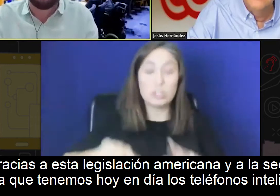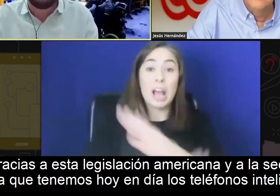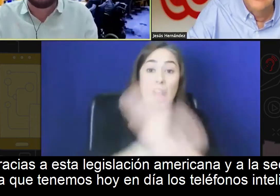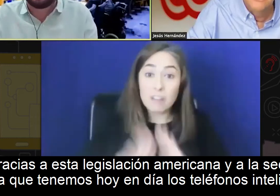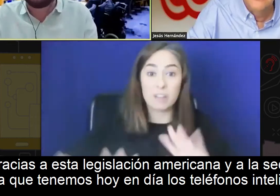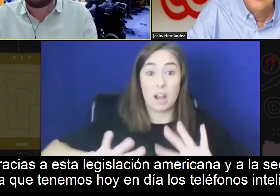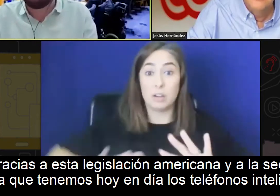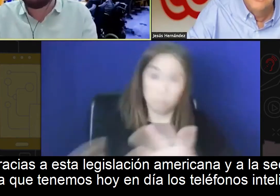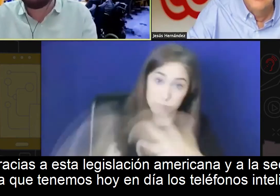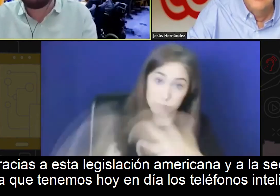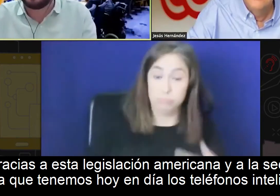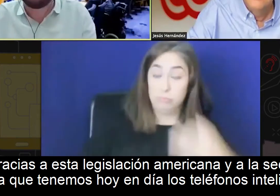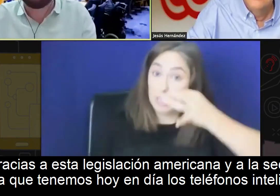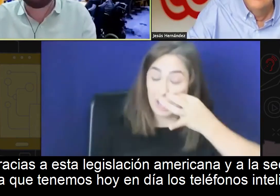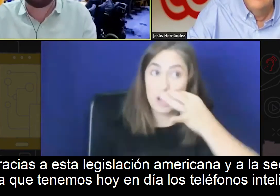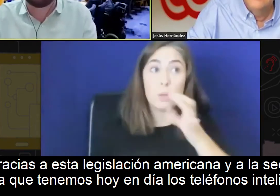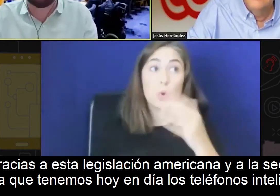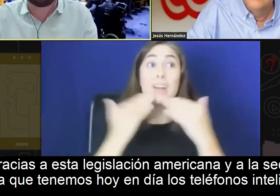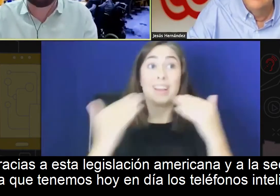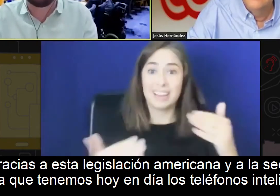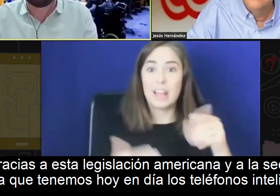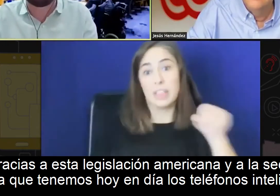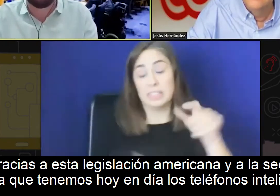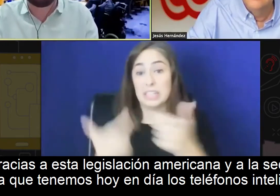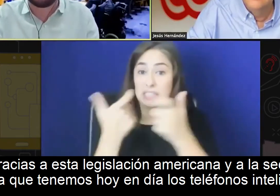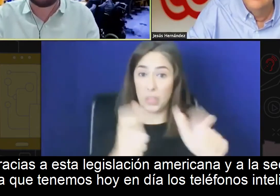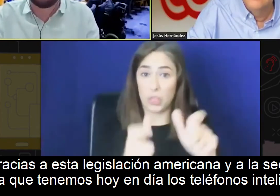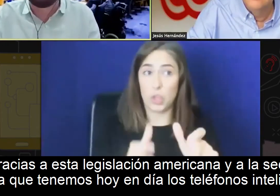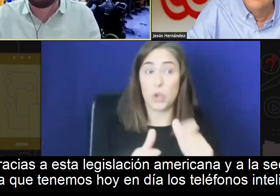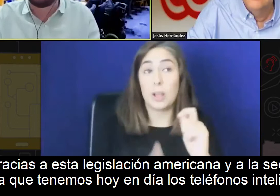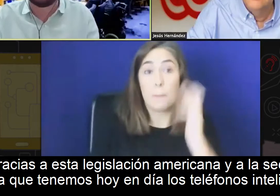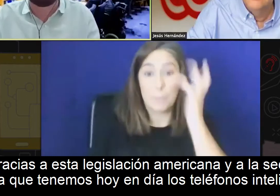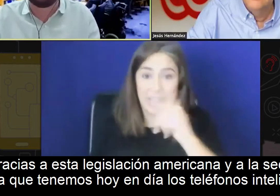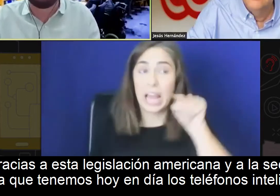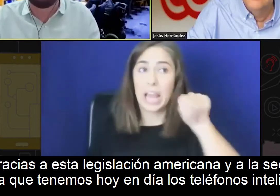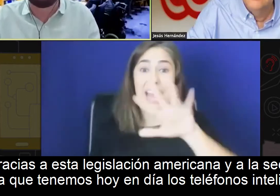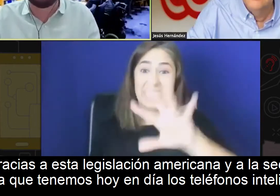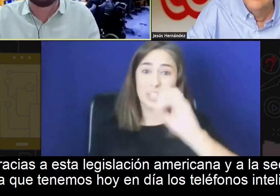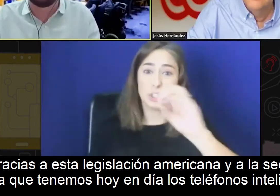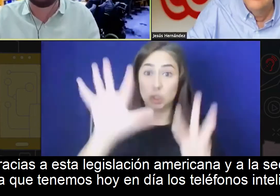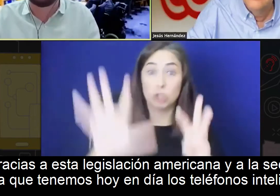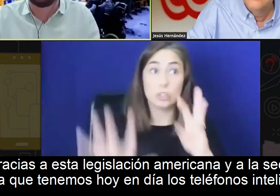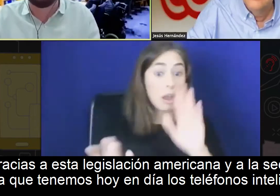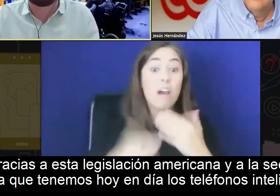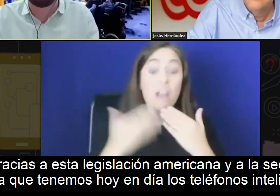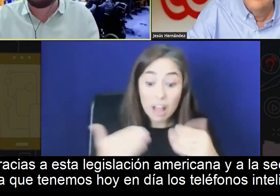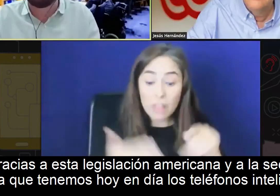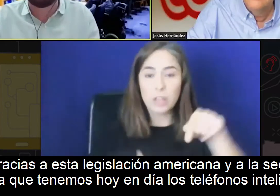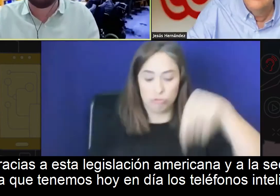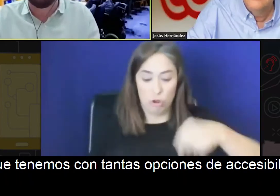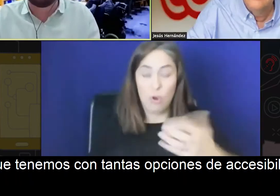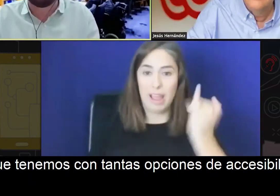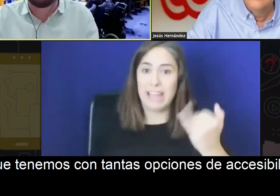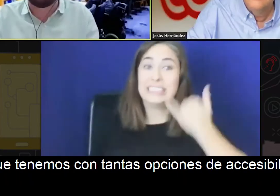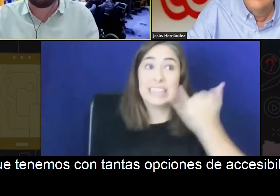americana y a la sección 508, por ejemplo, que comentamos, por la que tenemos hoy en día los teléfonos inteligentes que tenemos, con